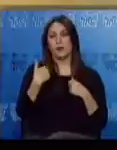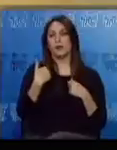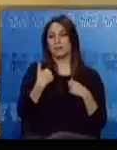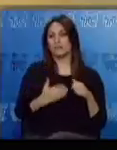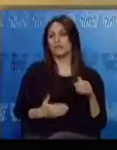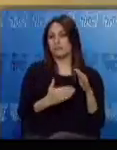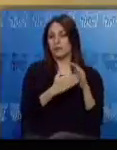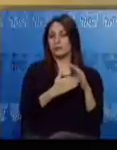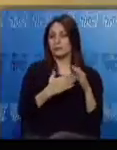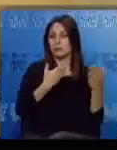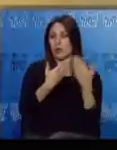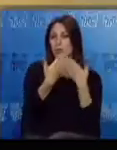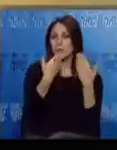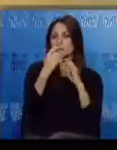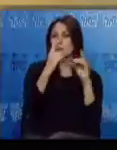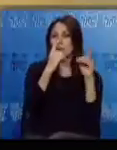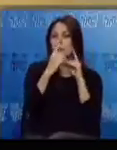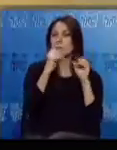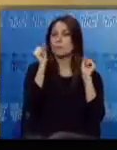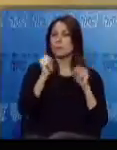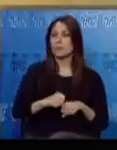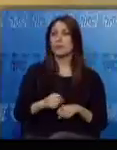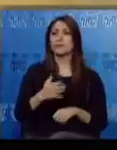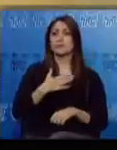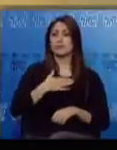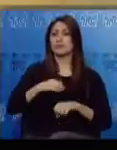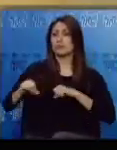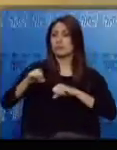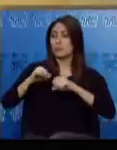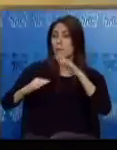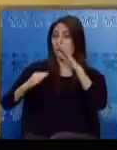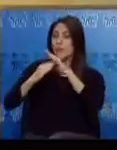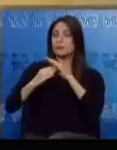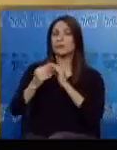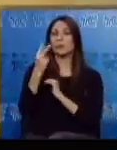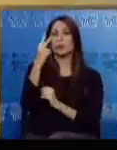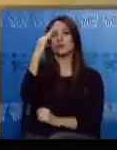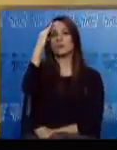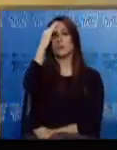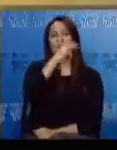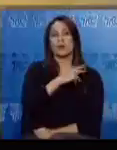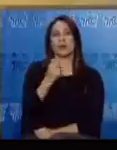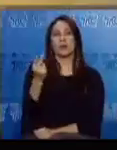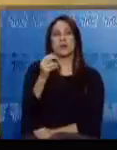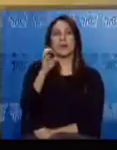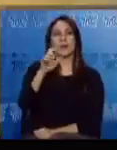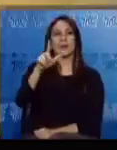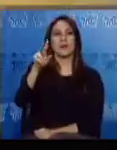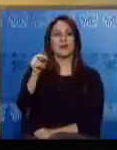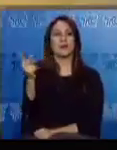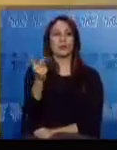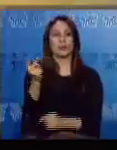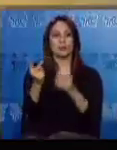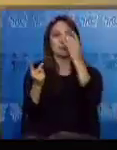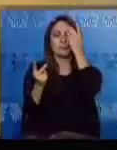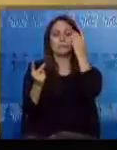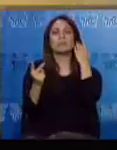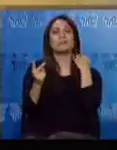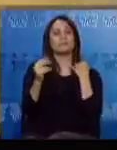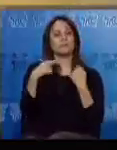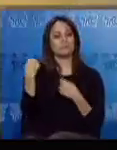a habilitar como gestores de paz a 2 militantes del ELN y así se